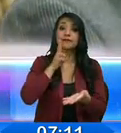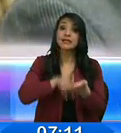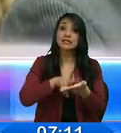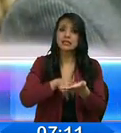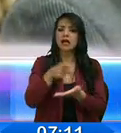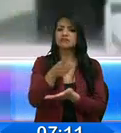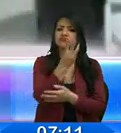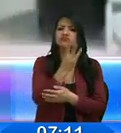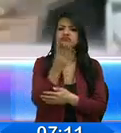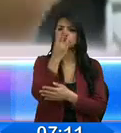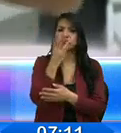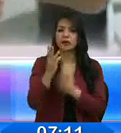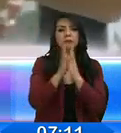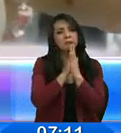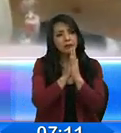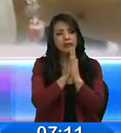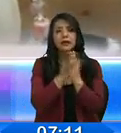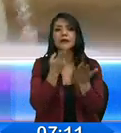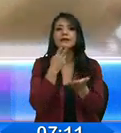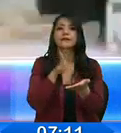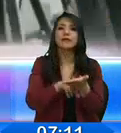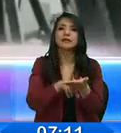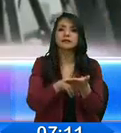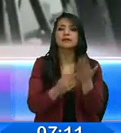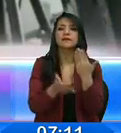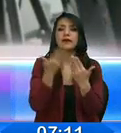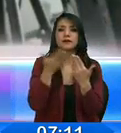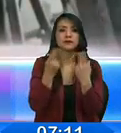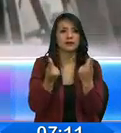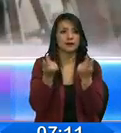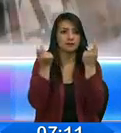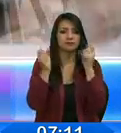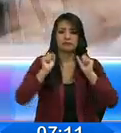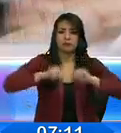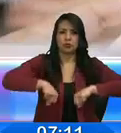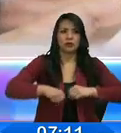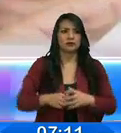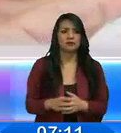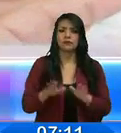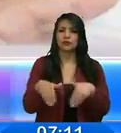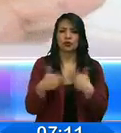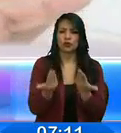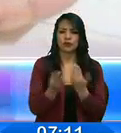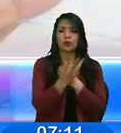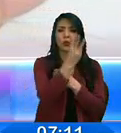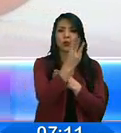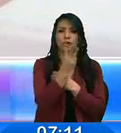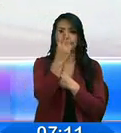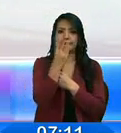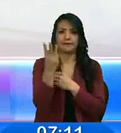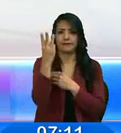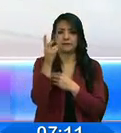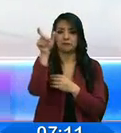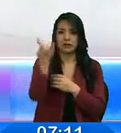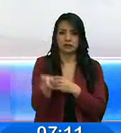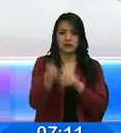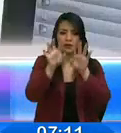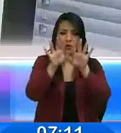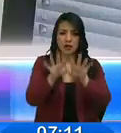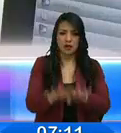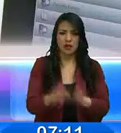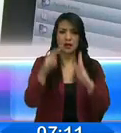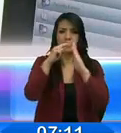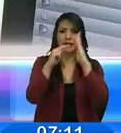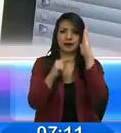a los extranjeros solicitar y obtener una visa de manera fácil y rápida a través de una plataforma web, en donde el usuario deberá registrar